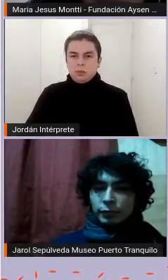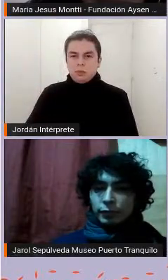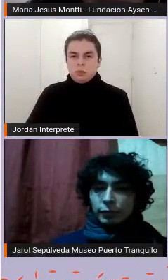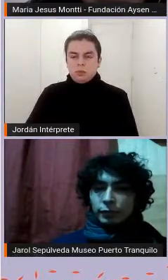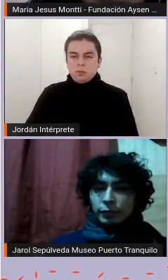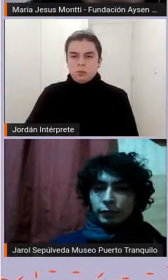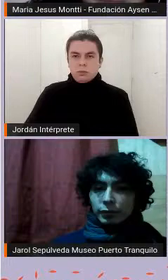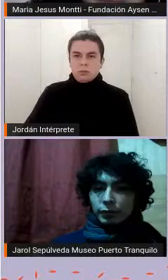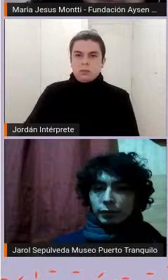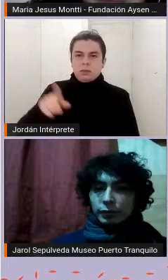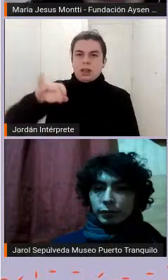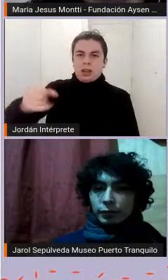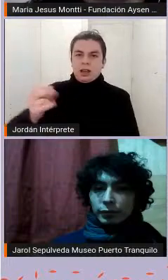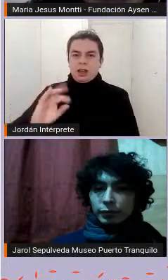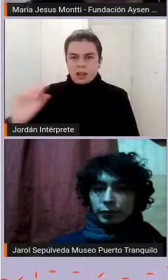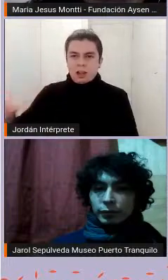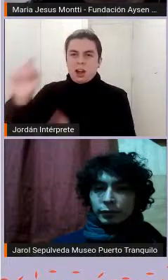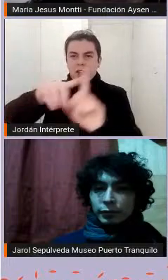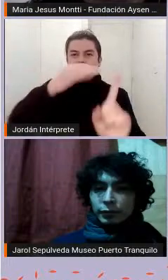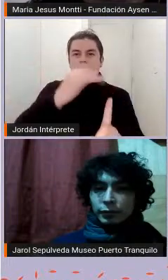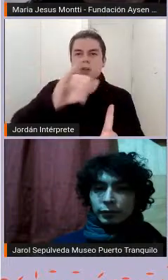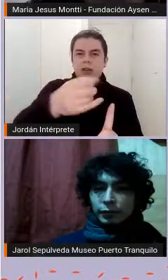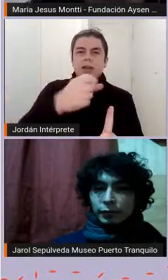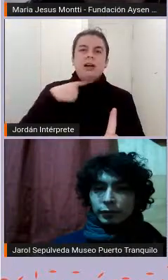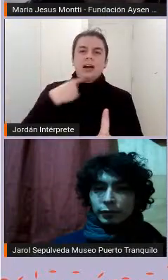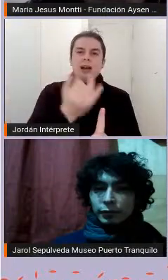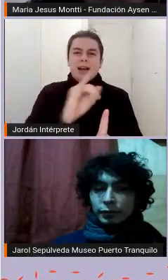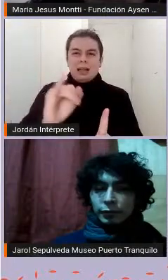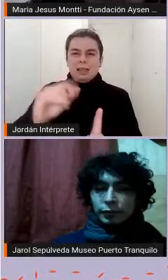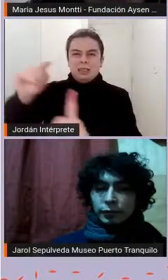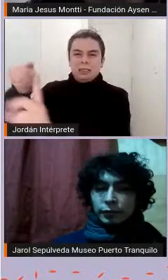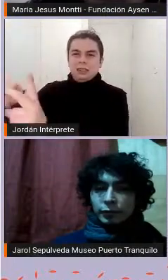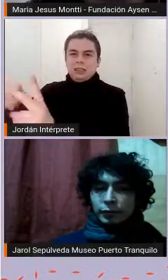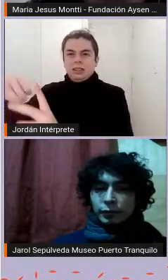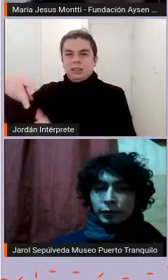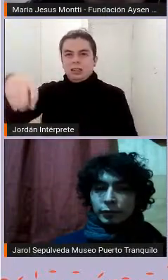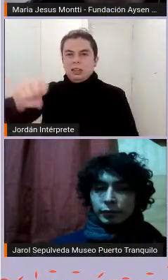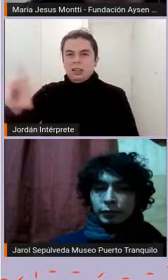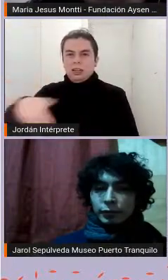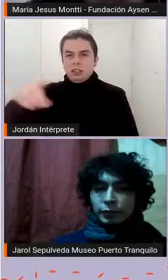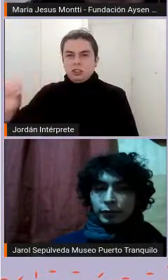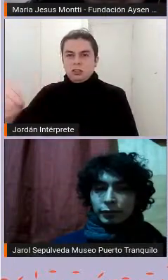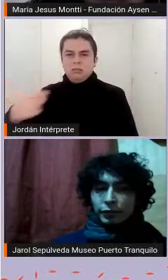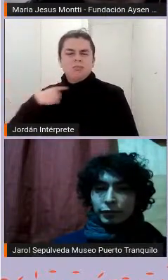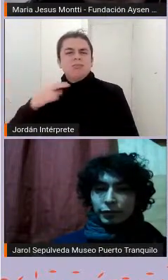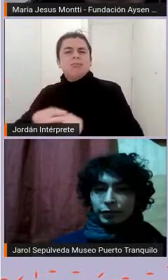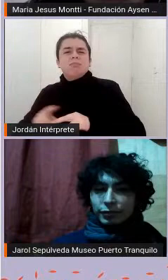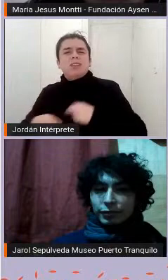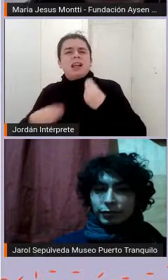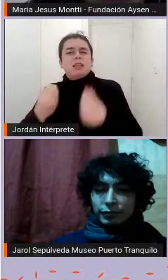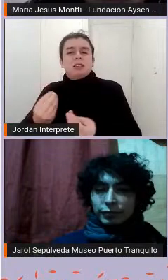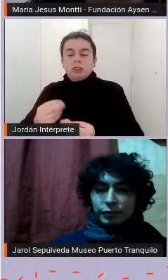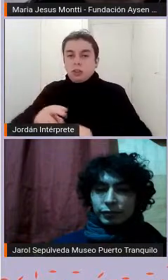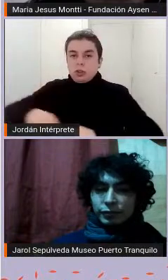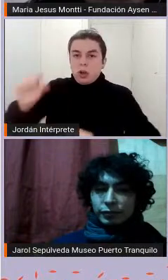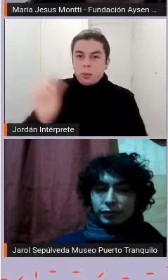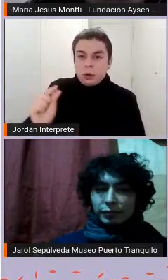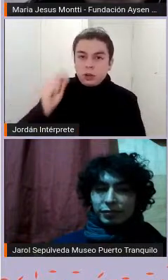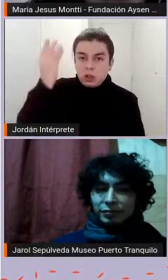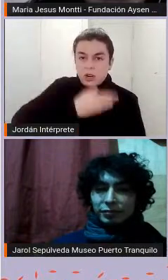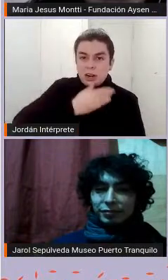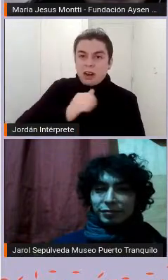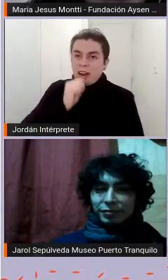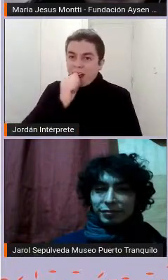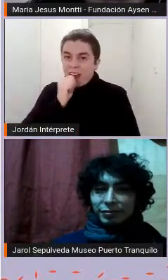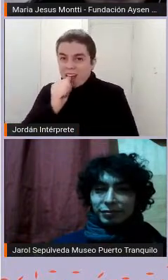Carol, la Jackie, Nato, ¿qué están haciendo? Porotos negros, con arroz, feijoada y